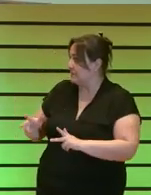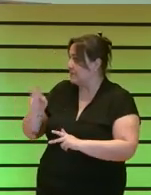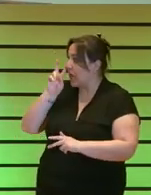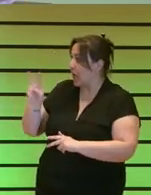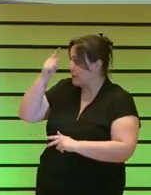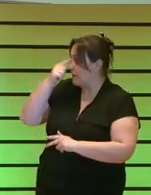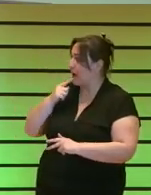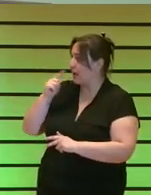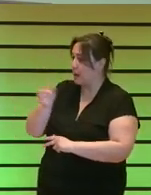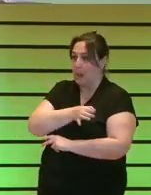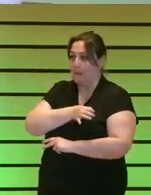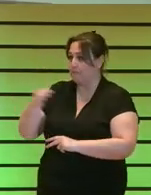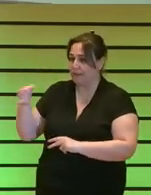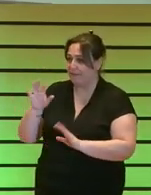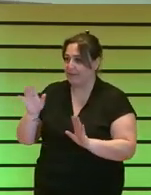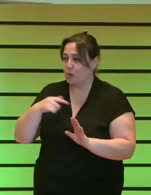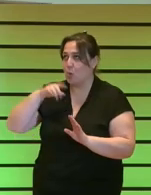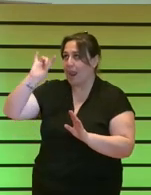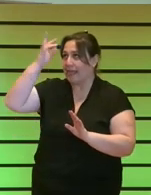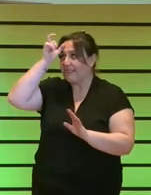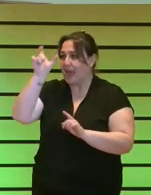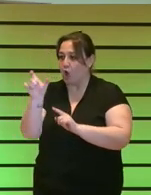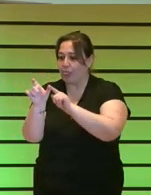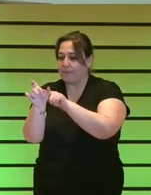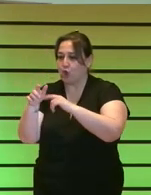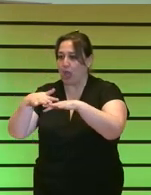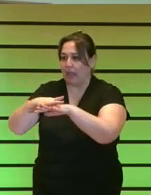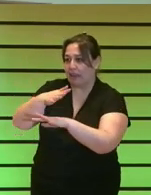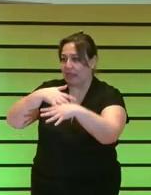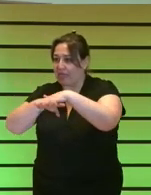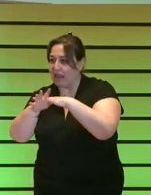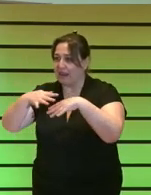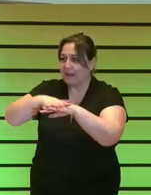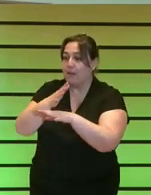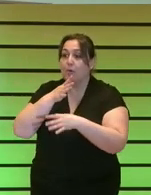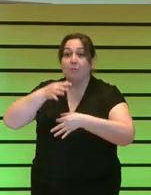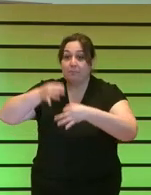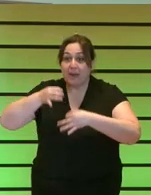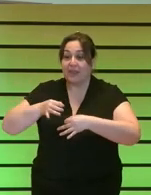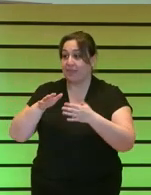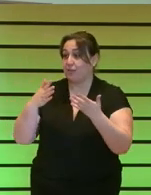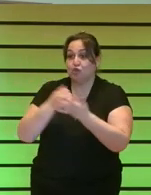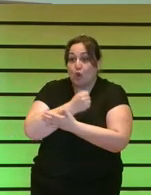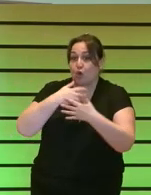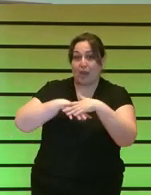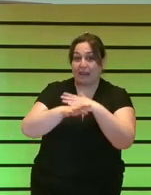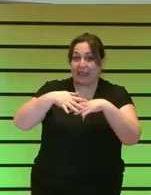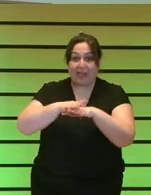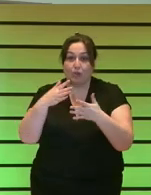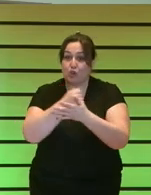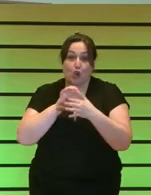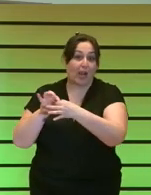esa idea del enredarnos no porque porque efectivamente todo está enredado todo todo Está absolutamente